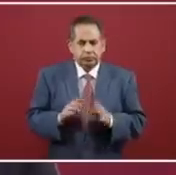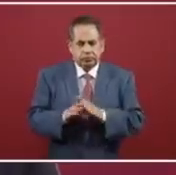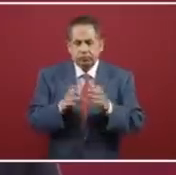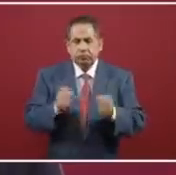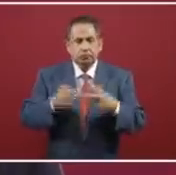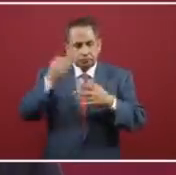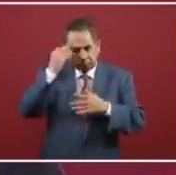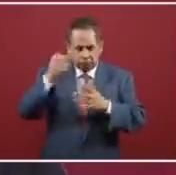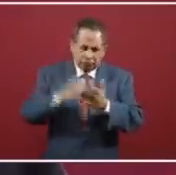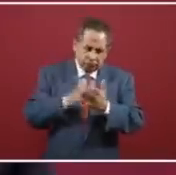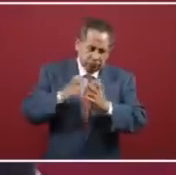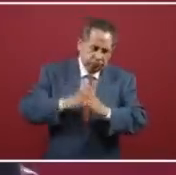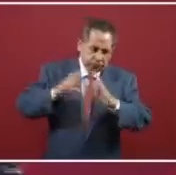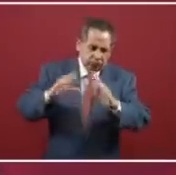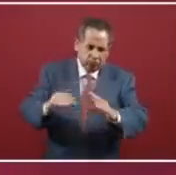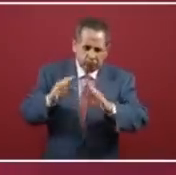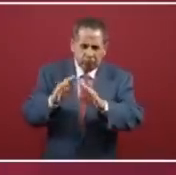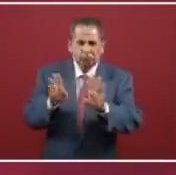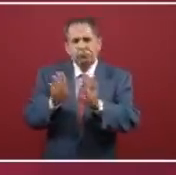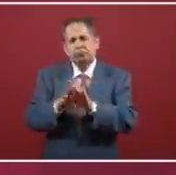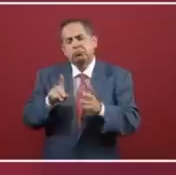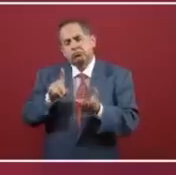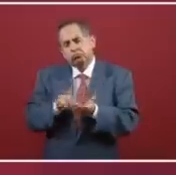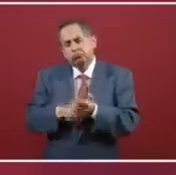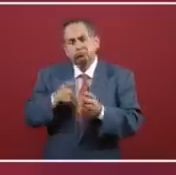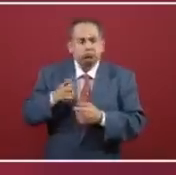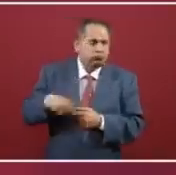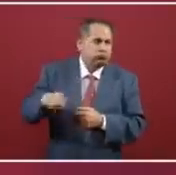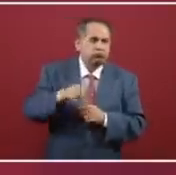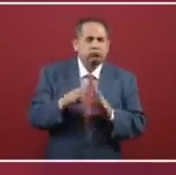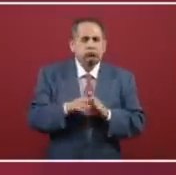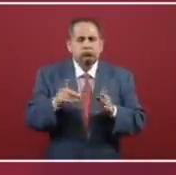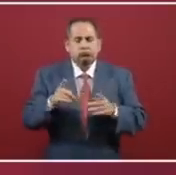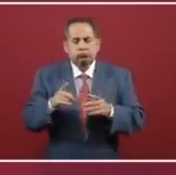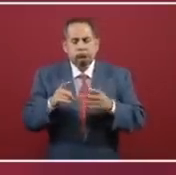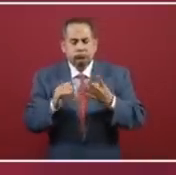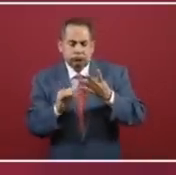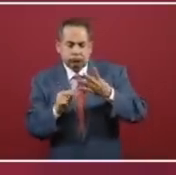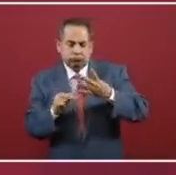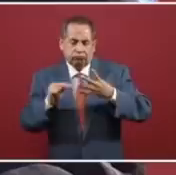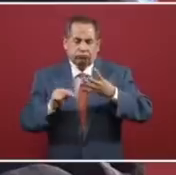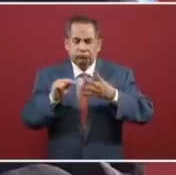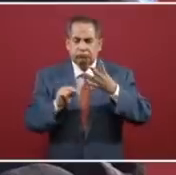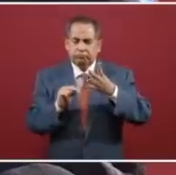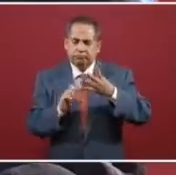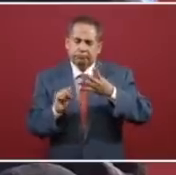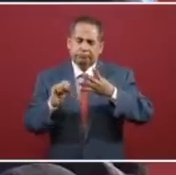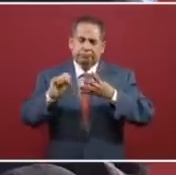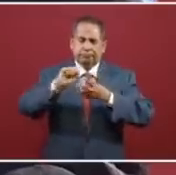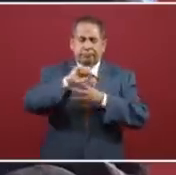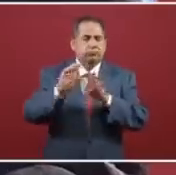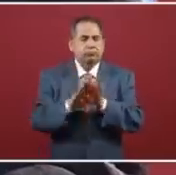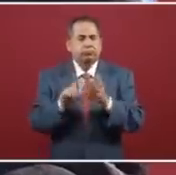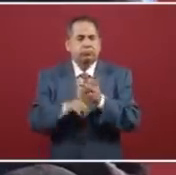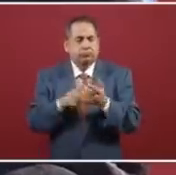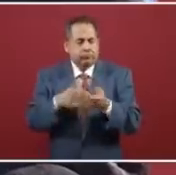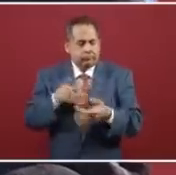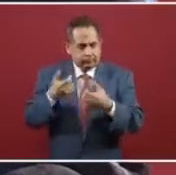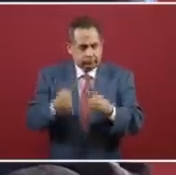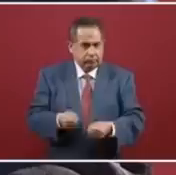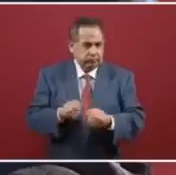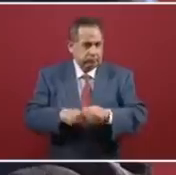cuanto tiempo de formación como va a estar la situación de los escalafones la seguridad